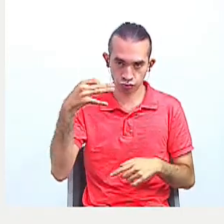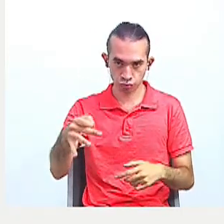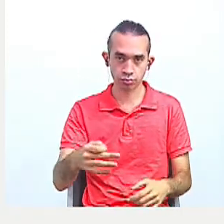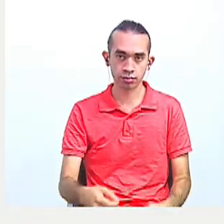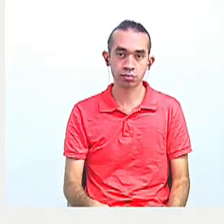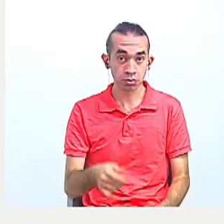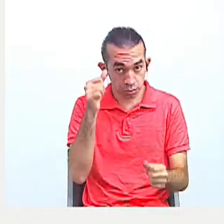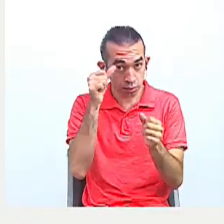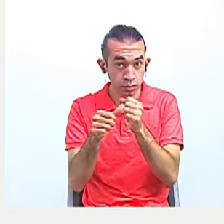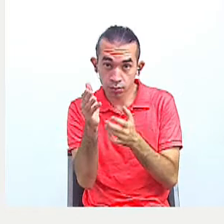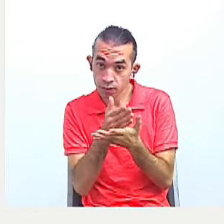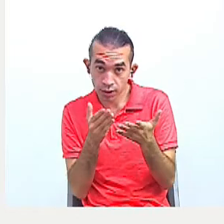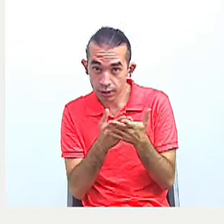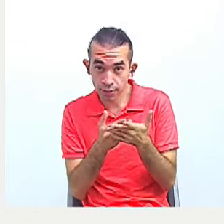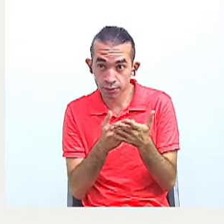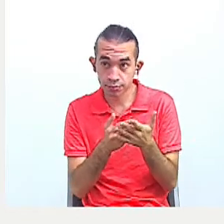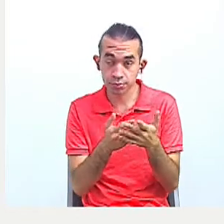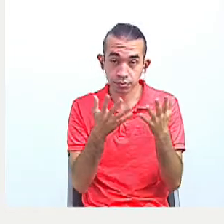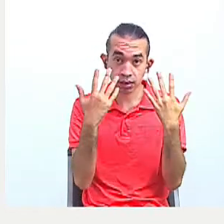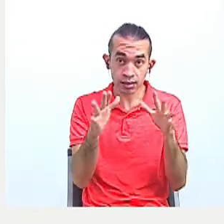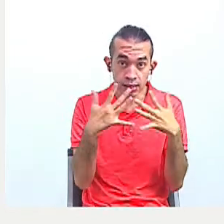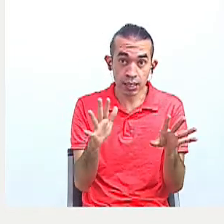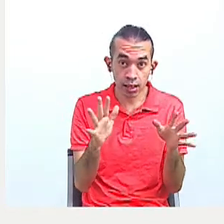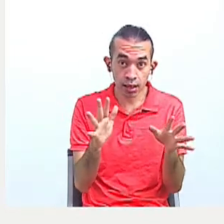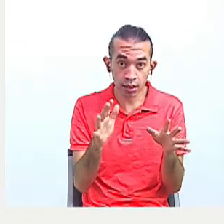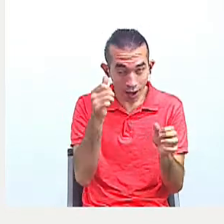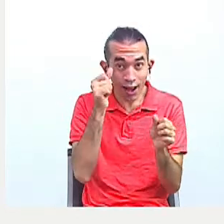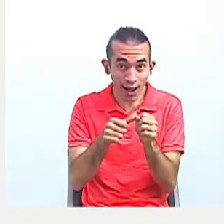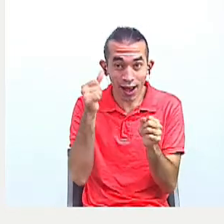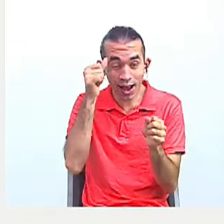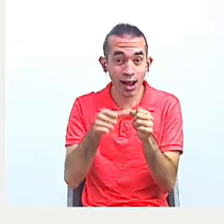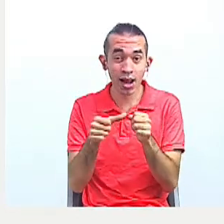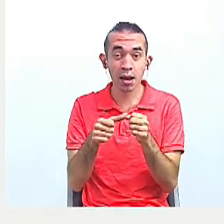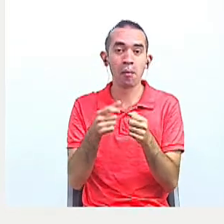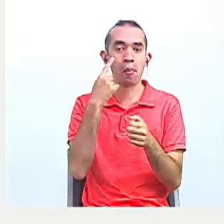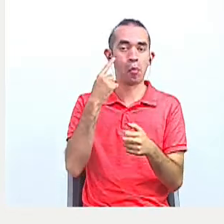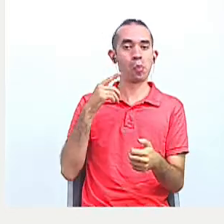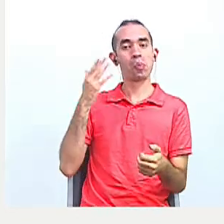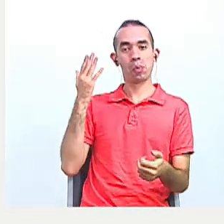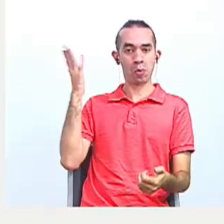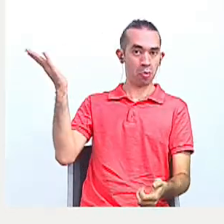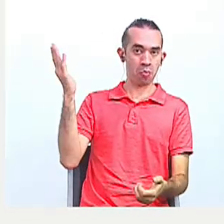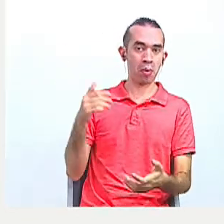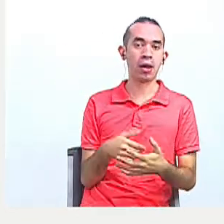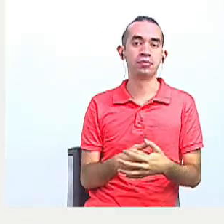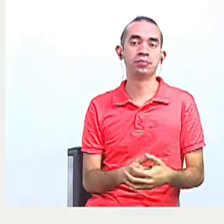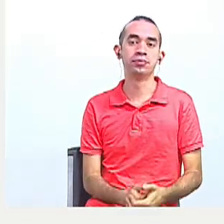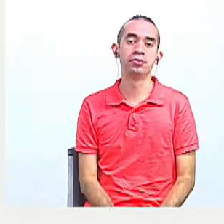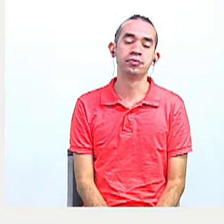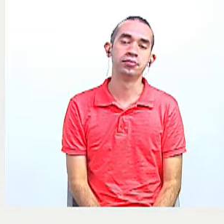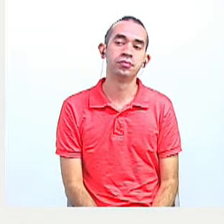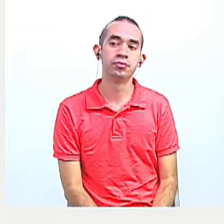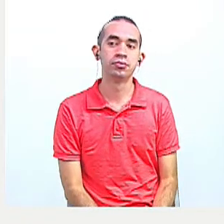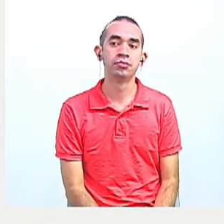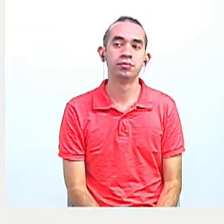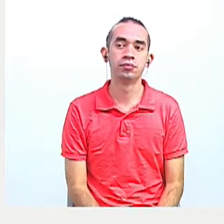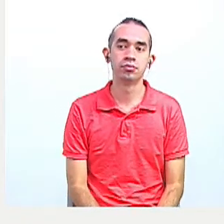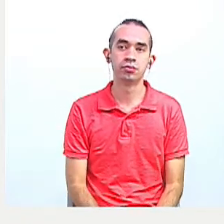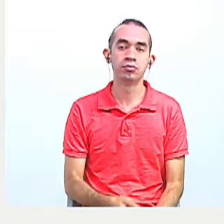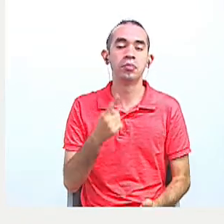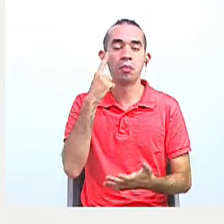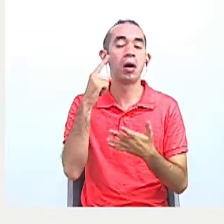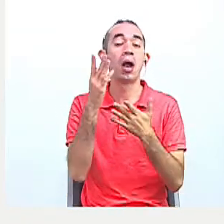recuerdan? ¿Ya recordaron algunos? Bueno, veamos en este caso algunos de esos que